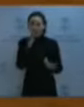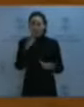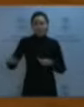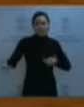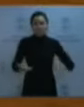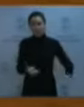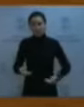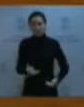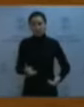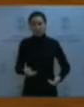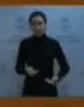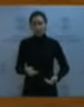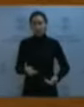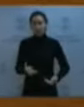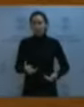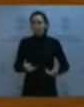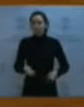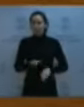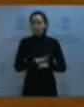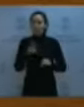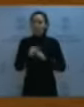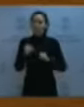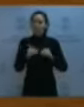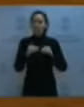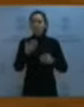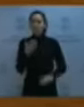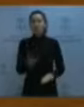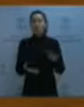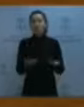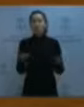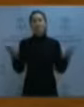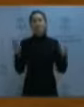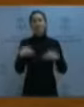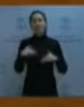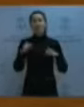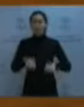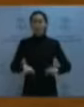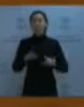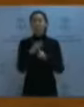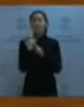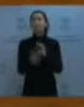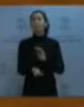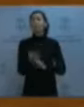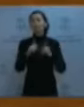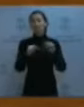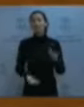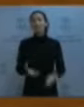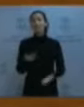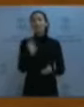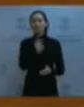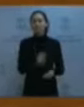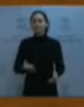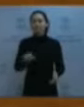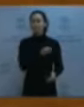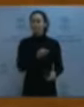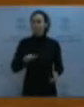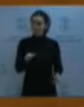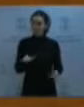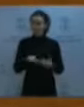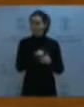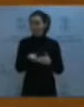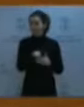neta de paliar injusticias que nos pasan en Asturias con respecto al resto de las comunidades autónomas que nos rodean,